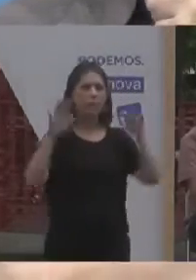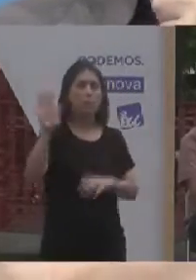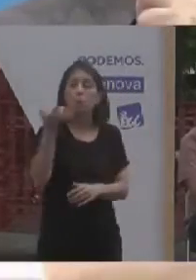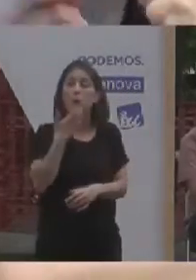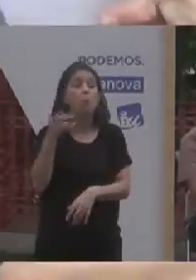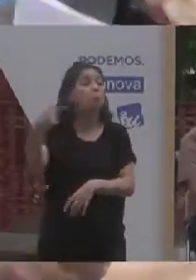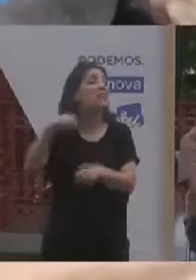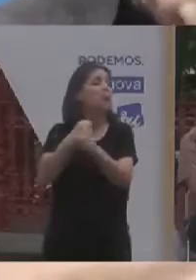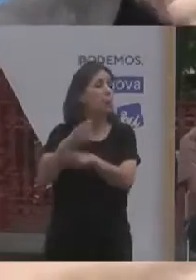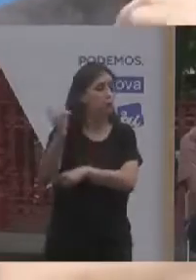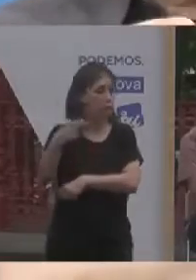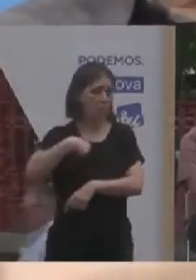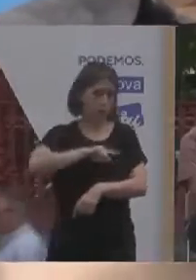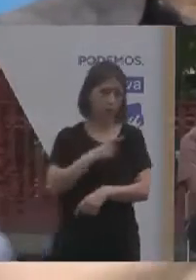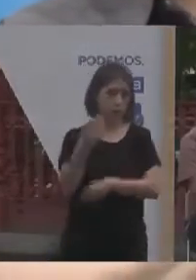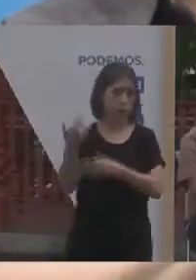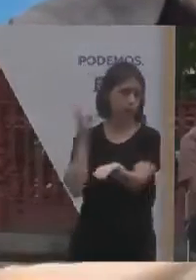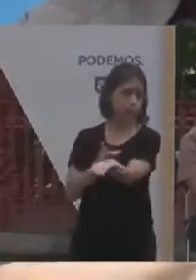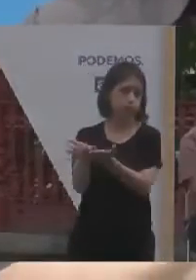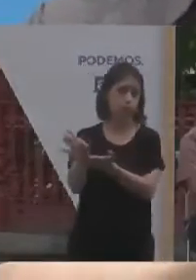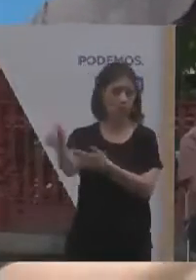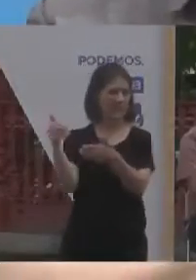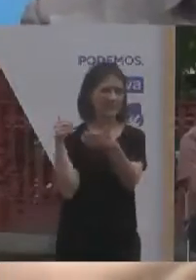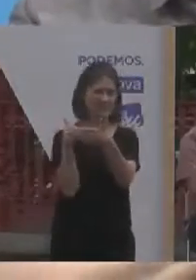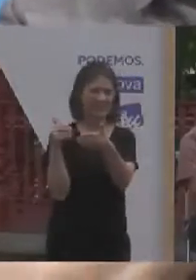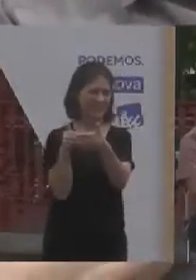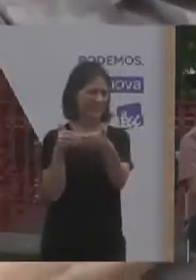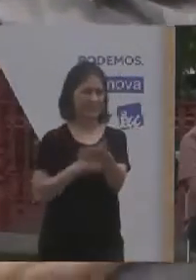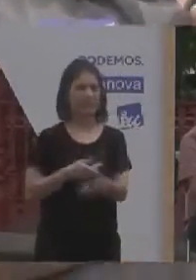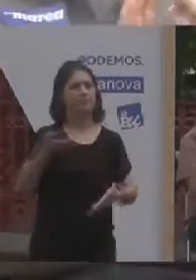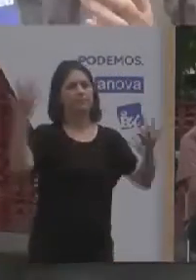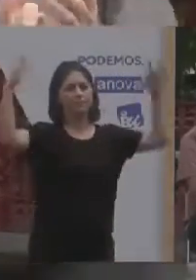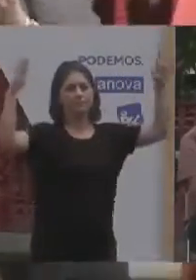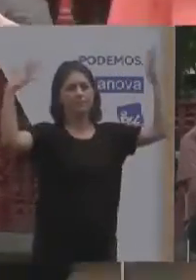non fan o traballo, tenemos que facer nós e quedalle moi pouco ao señor Baltar.